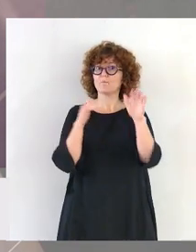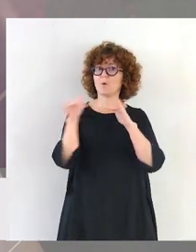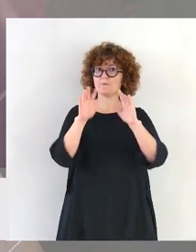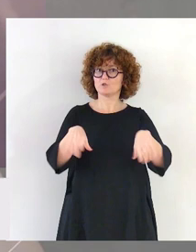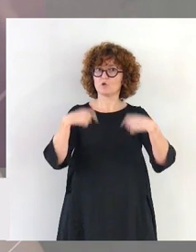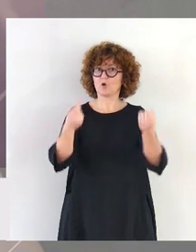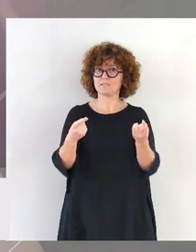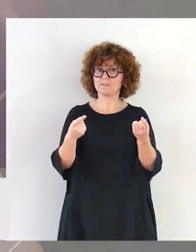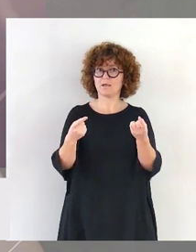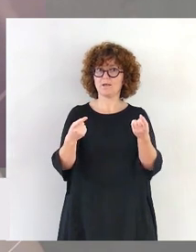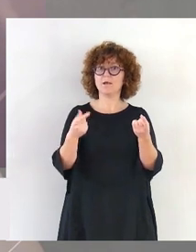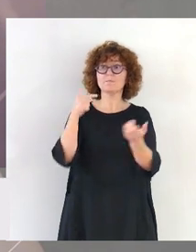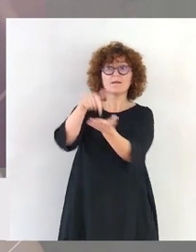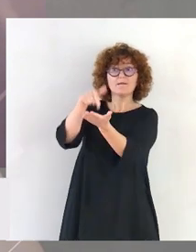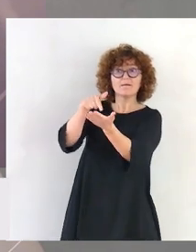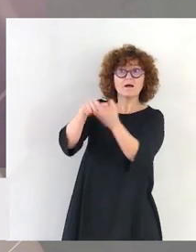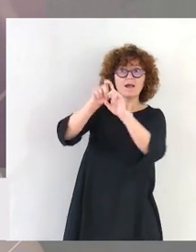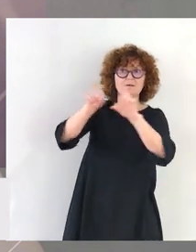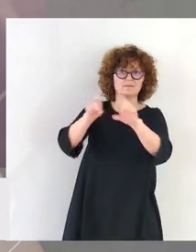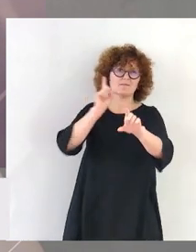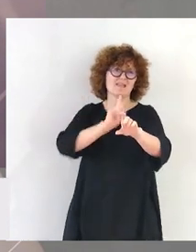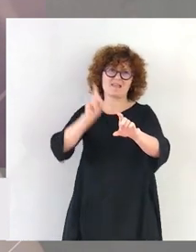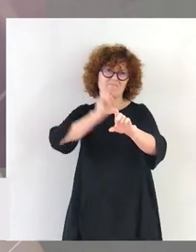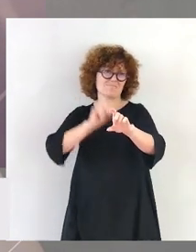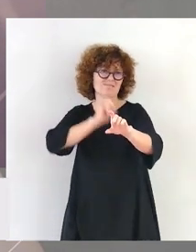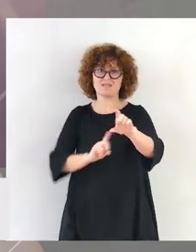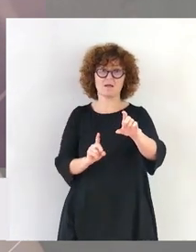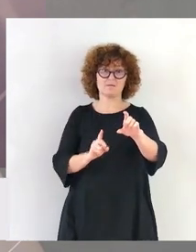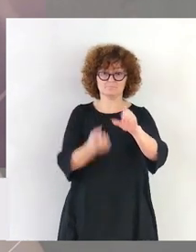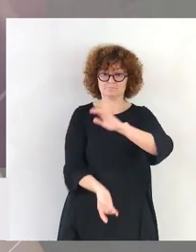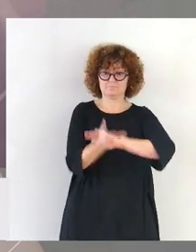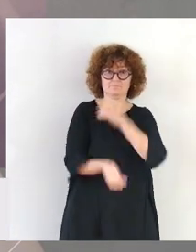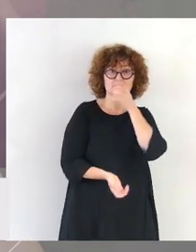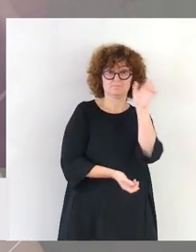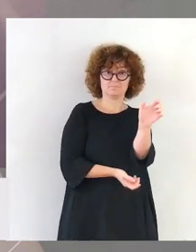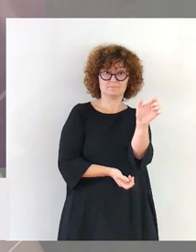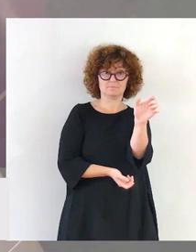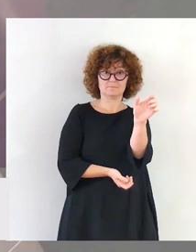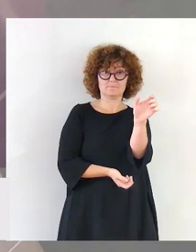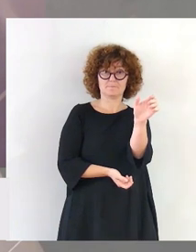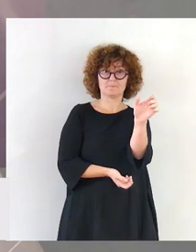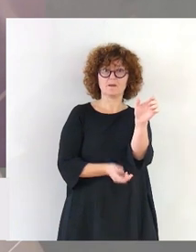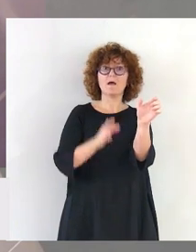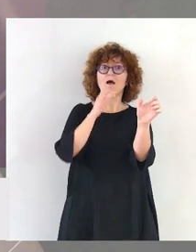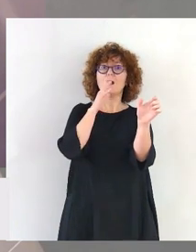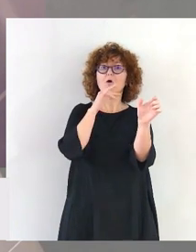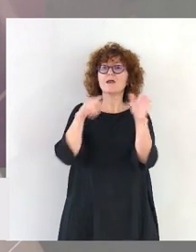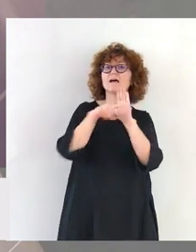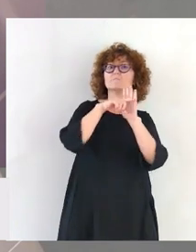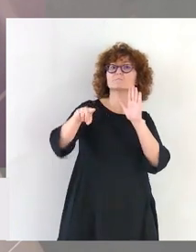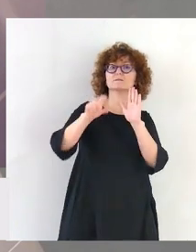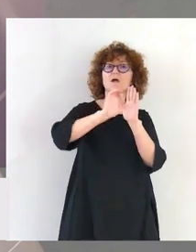ecologista para decirle a las empresas estáis mintiendo en temas verdes que de ahí surge la palabra ring washing ahora da título a una directiva